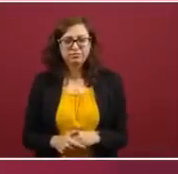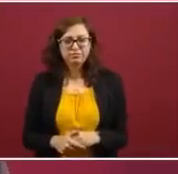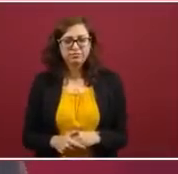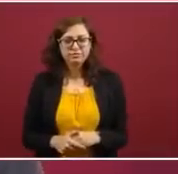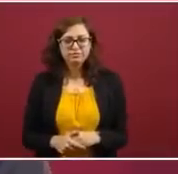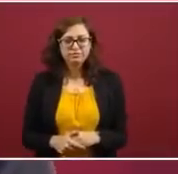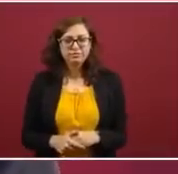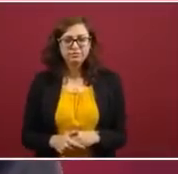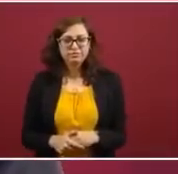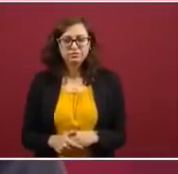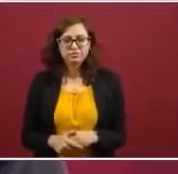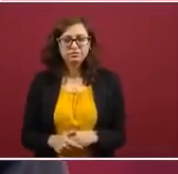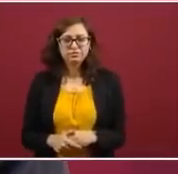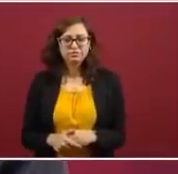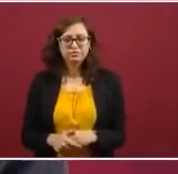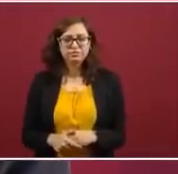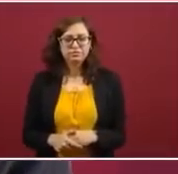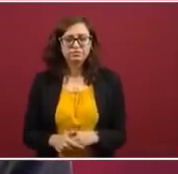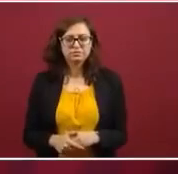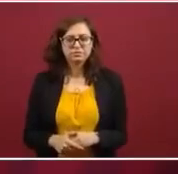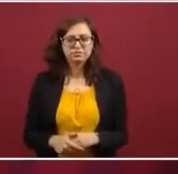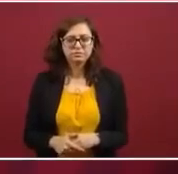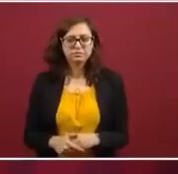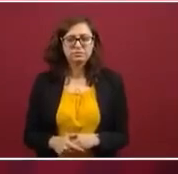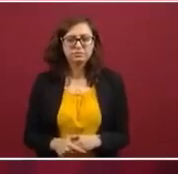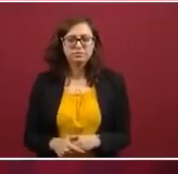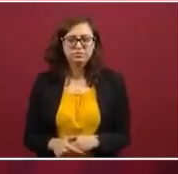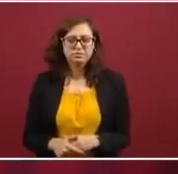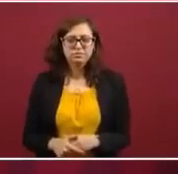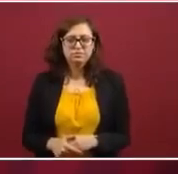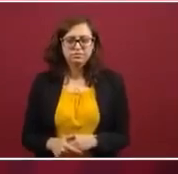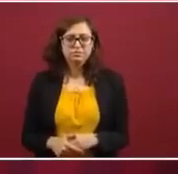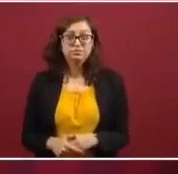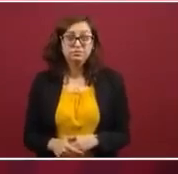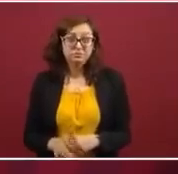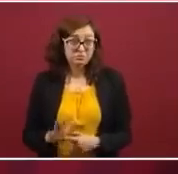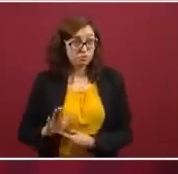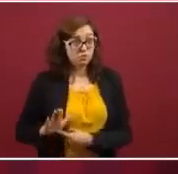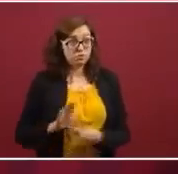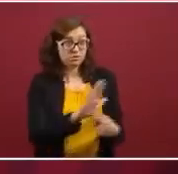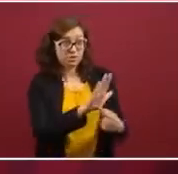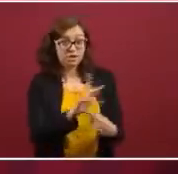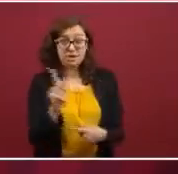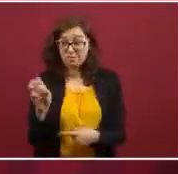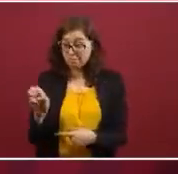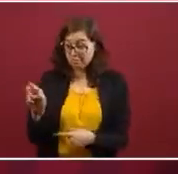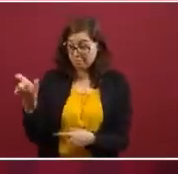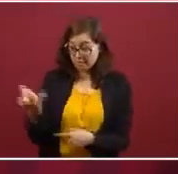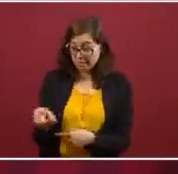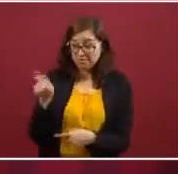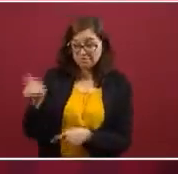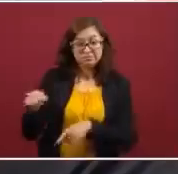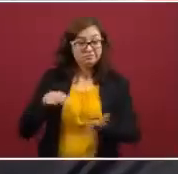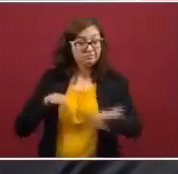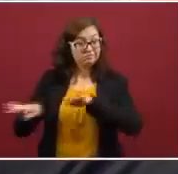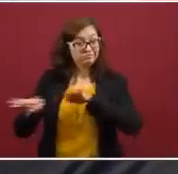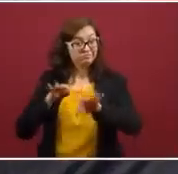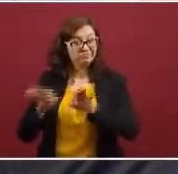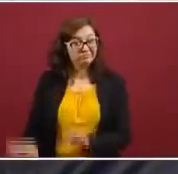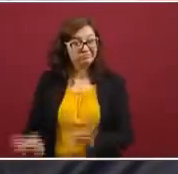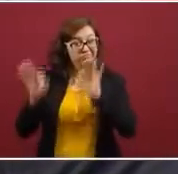reafirmar de que Pemex es una empresa productiva